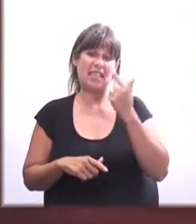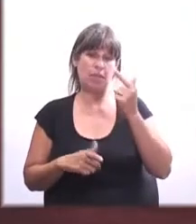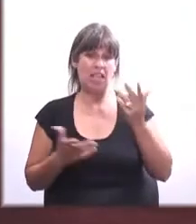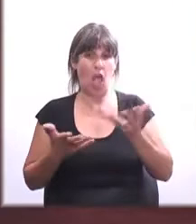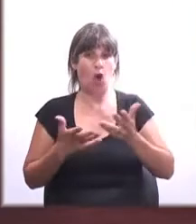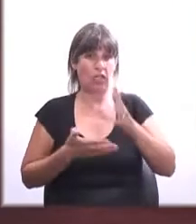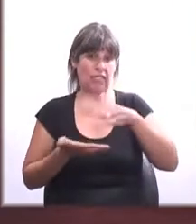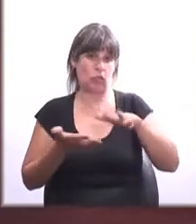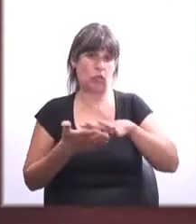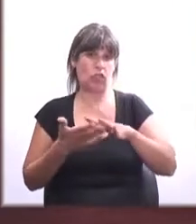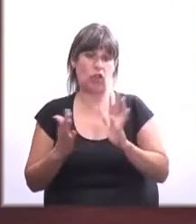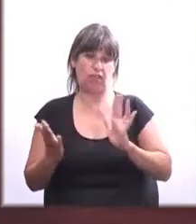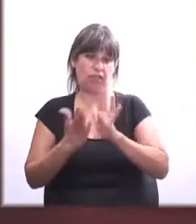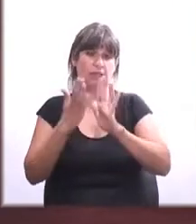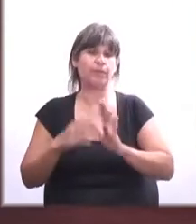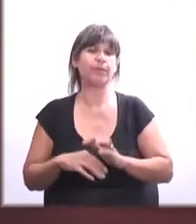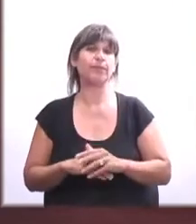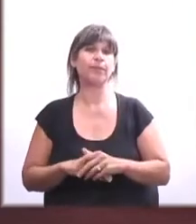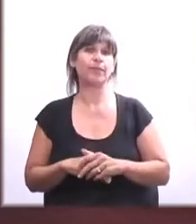encontramos.